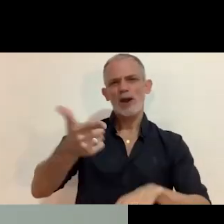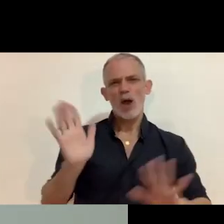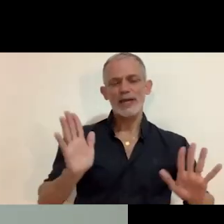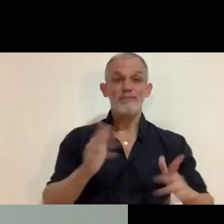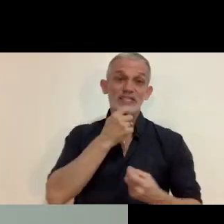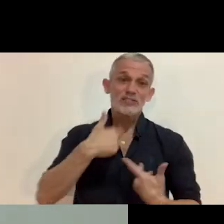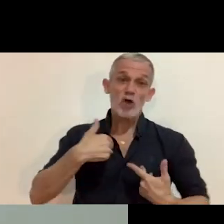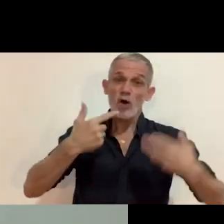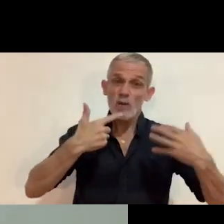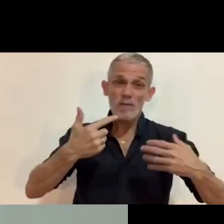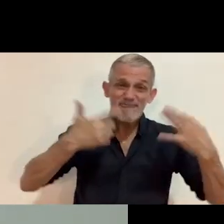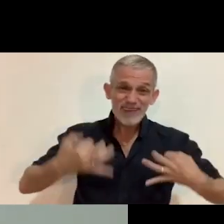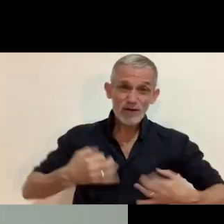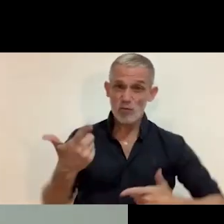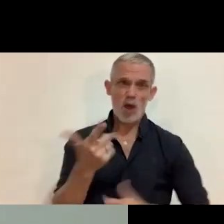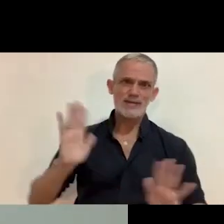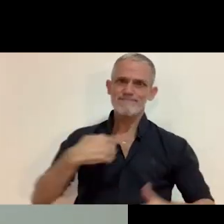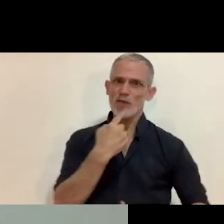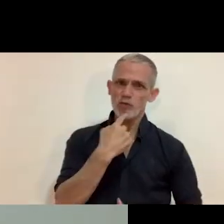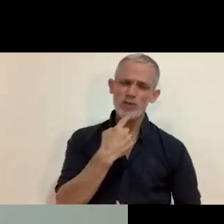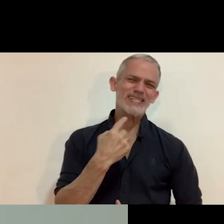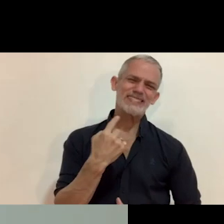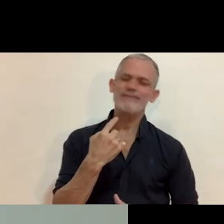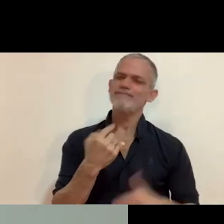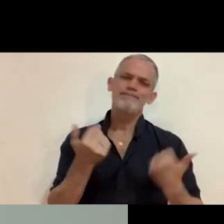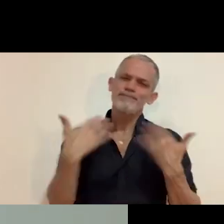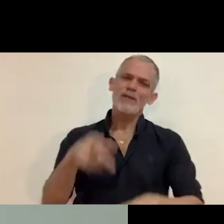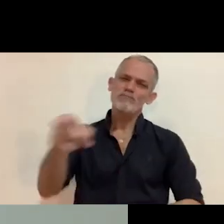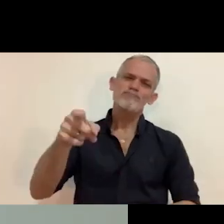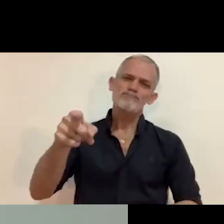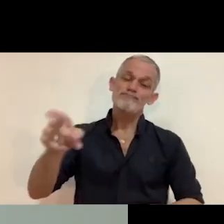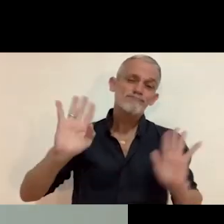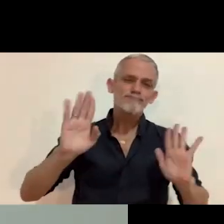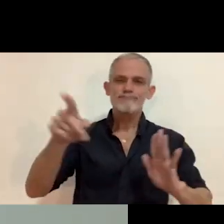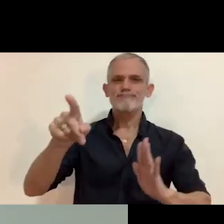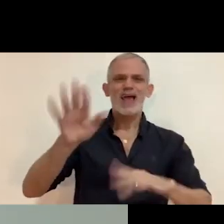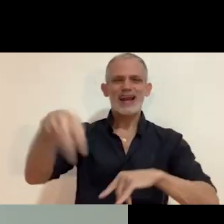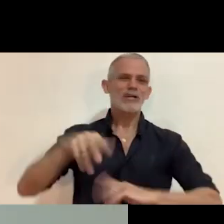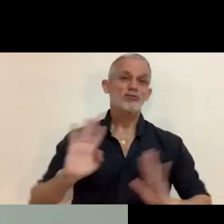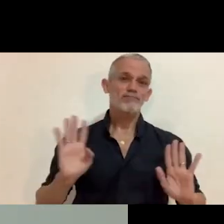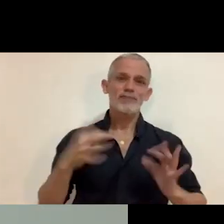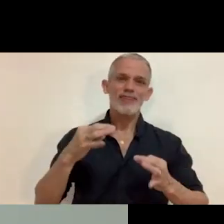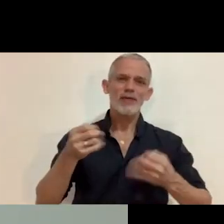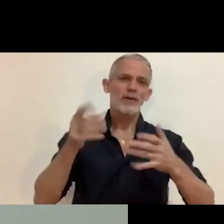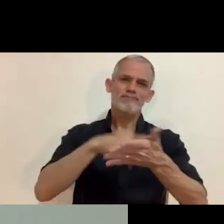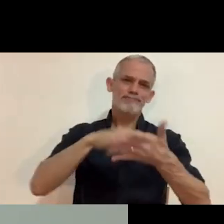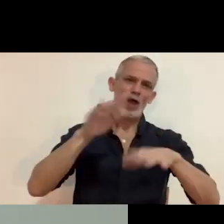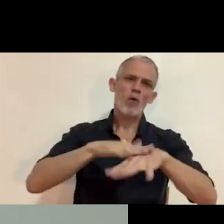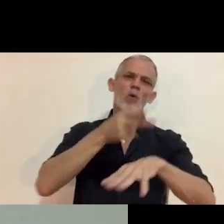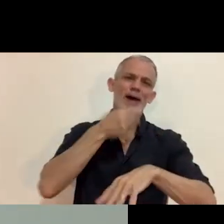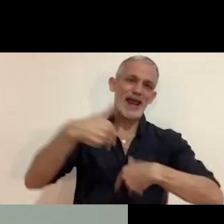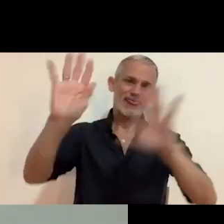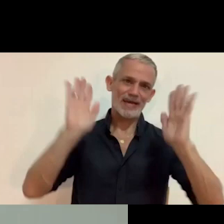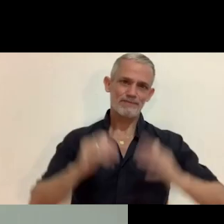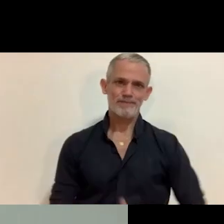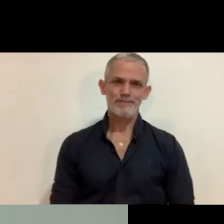la certeza para condenar, aún en la mínima duda, voy a tener que absolver. Y acá